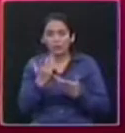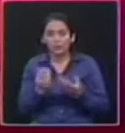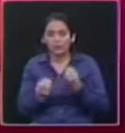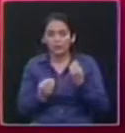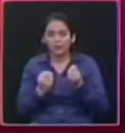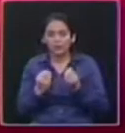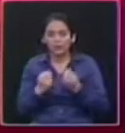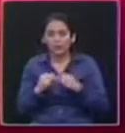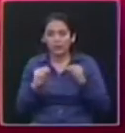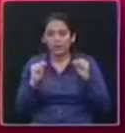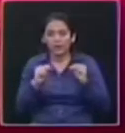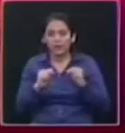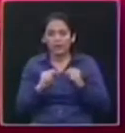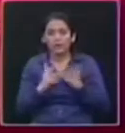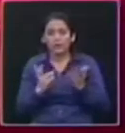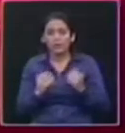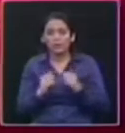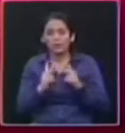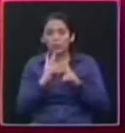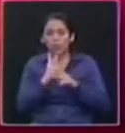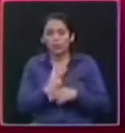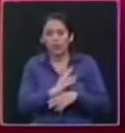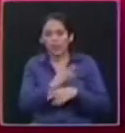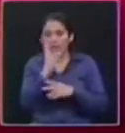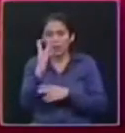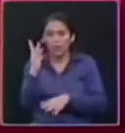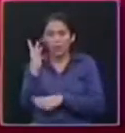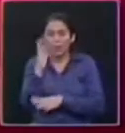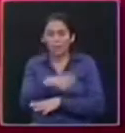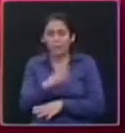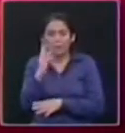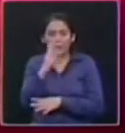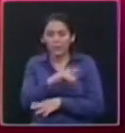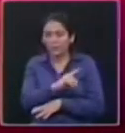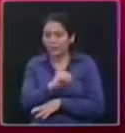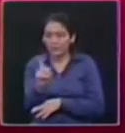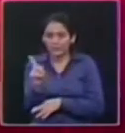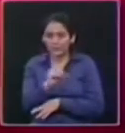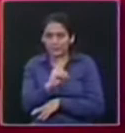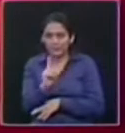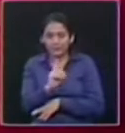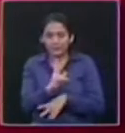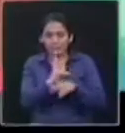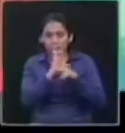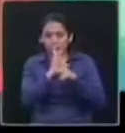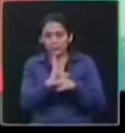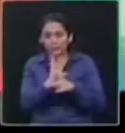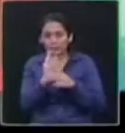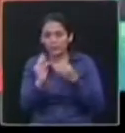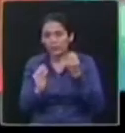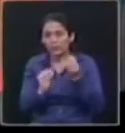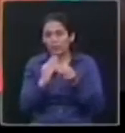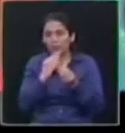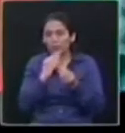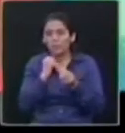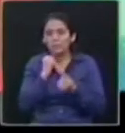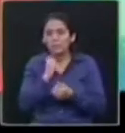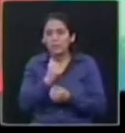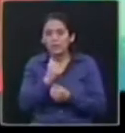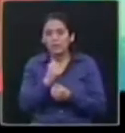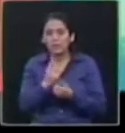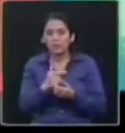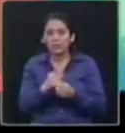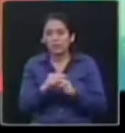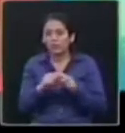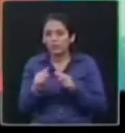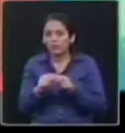cero deforestación, porque no tumbamos los bosques, hacemos tipo chacra, orgánicamente,